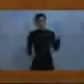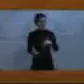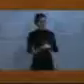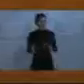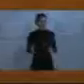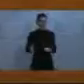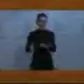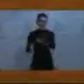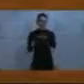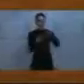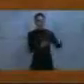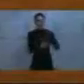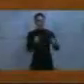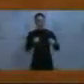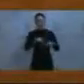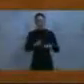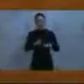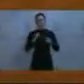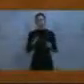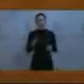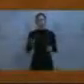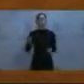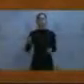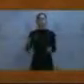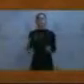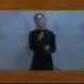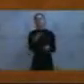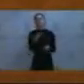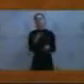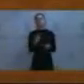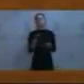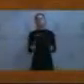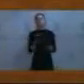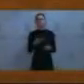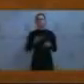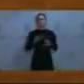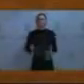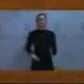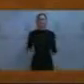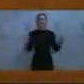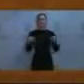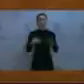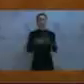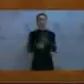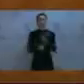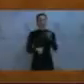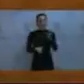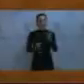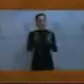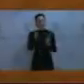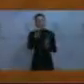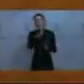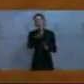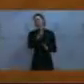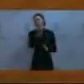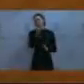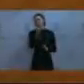Le diré que su respuesta no solamente fue insatisfactoria, fue extravagante, porque empezó usted a